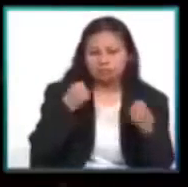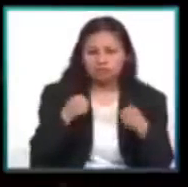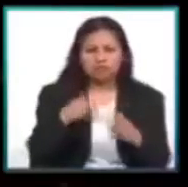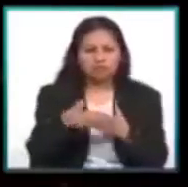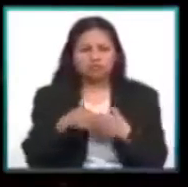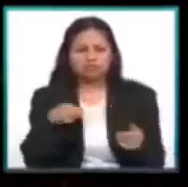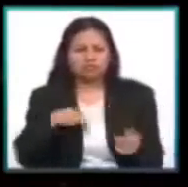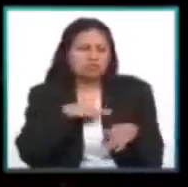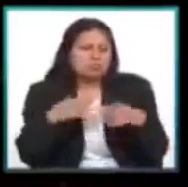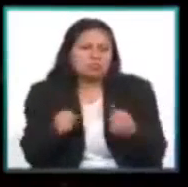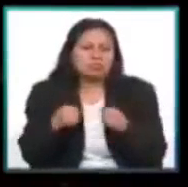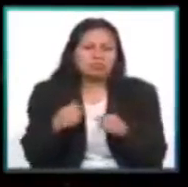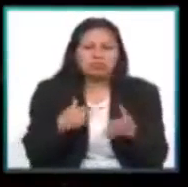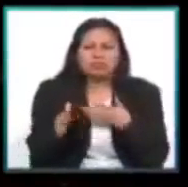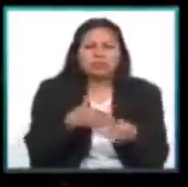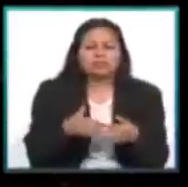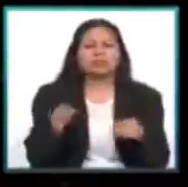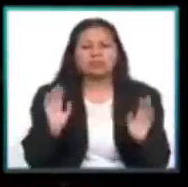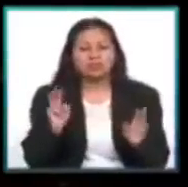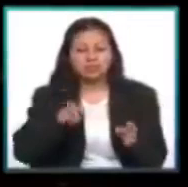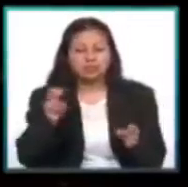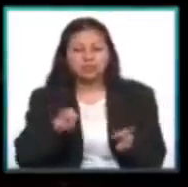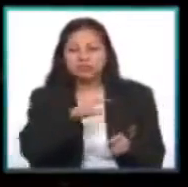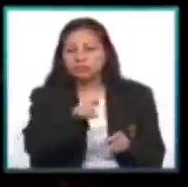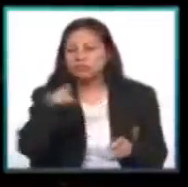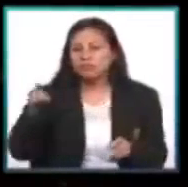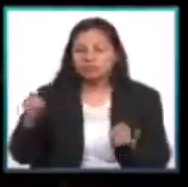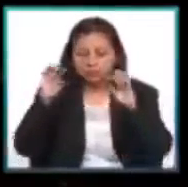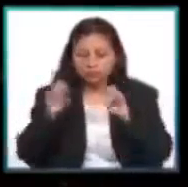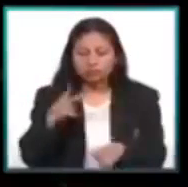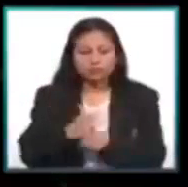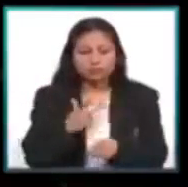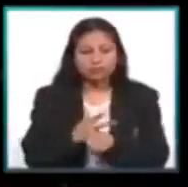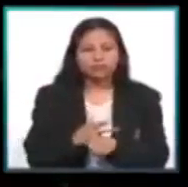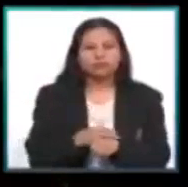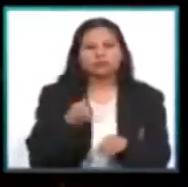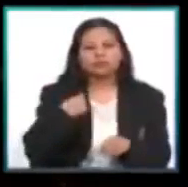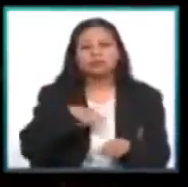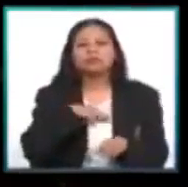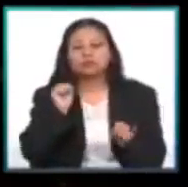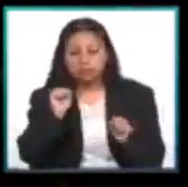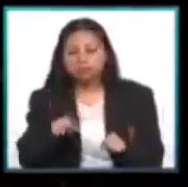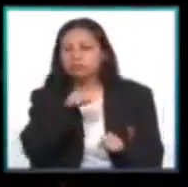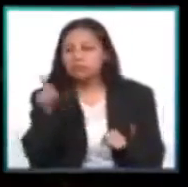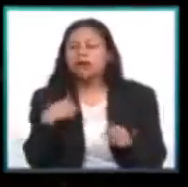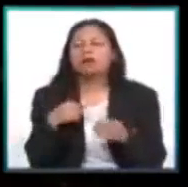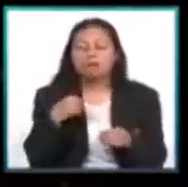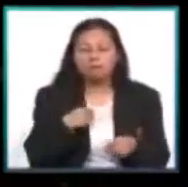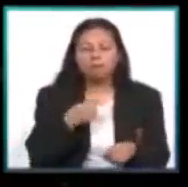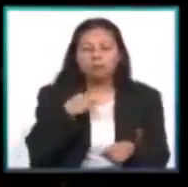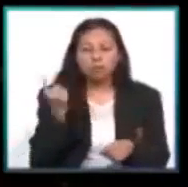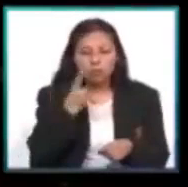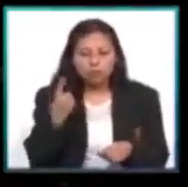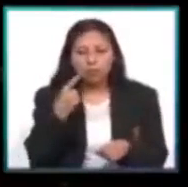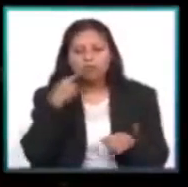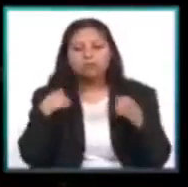los ministros, porque a él no le importan las necesidades que están pasando en Guatemala. Y a nosotros sí nos tienen que importar.